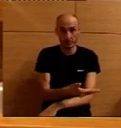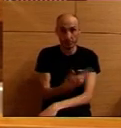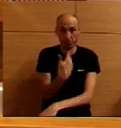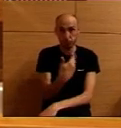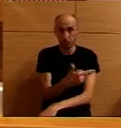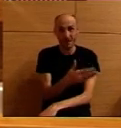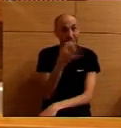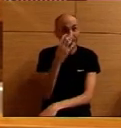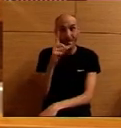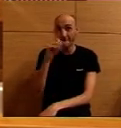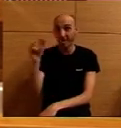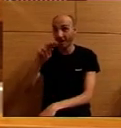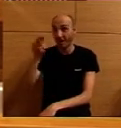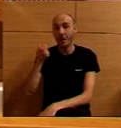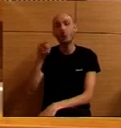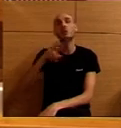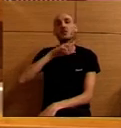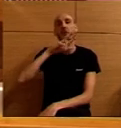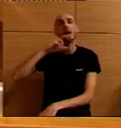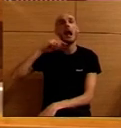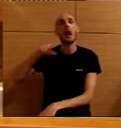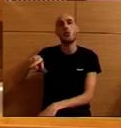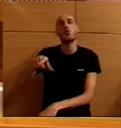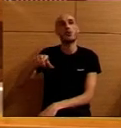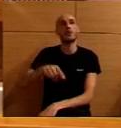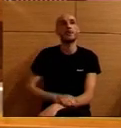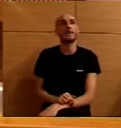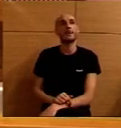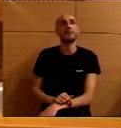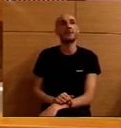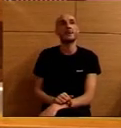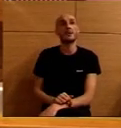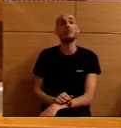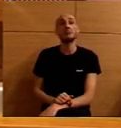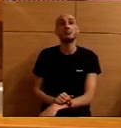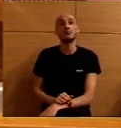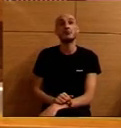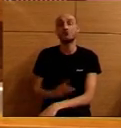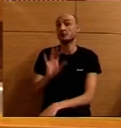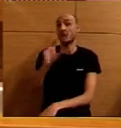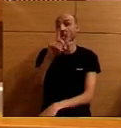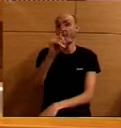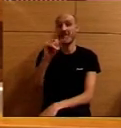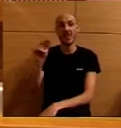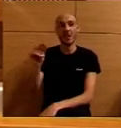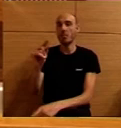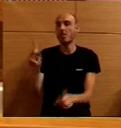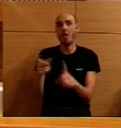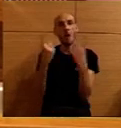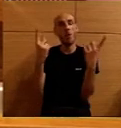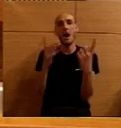de esas empresas sí que lo valora. 100 y una peseta, porque peseta a peseta es como han